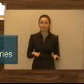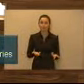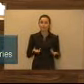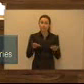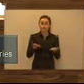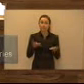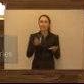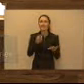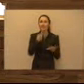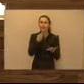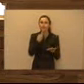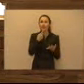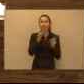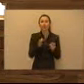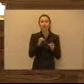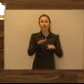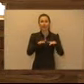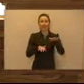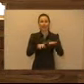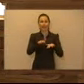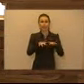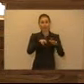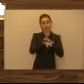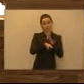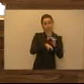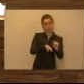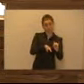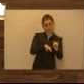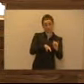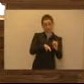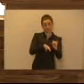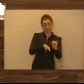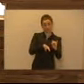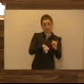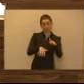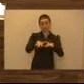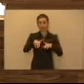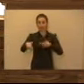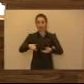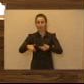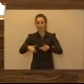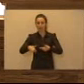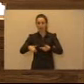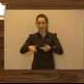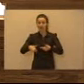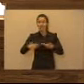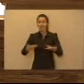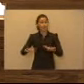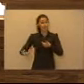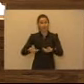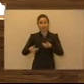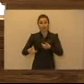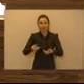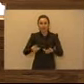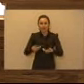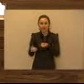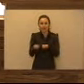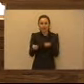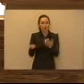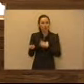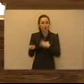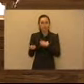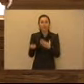Indican la situación de equilibrio entre los recursos que tenemos y la demanda. Y como la demanda no se puede regular,